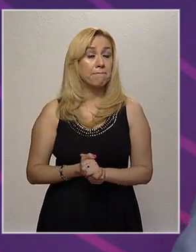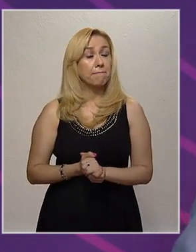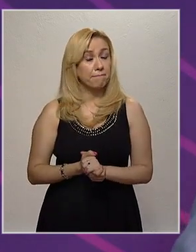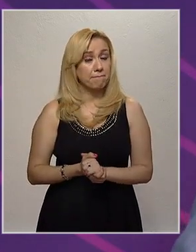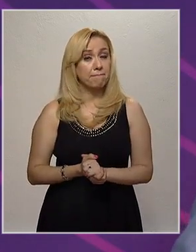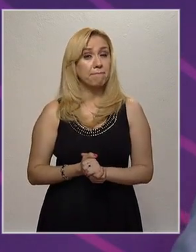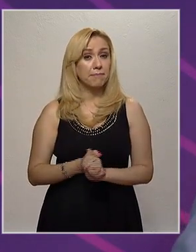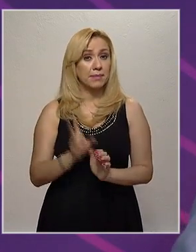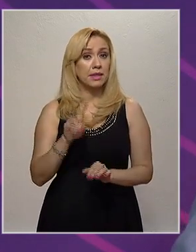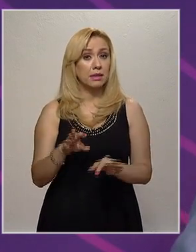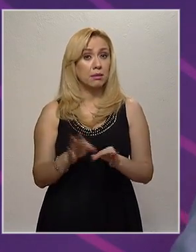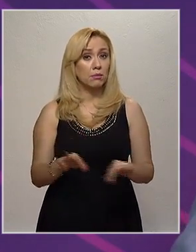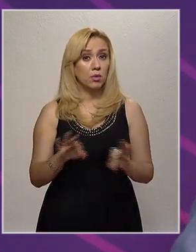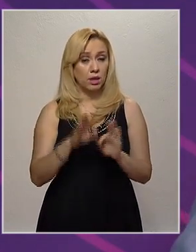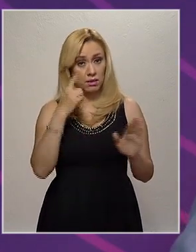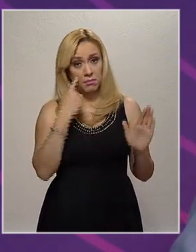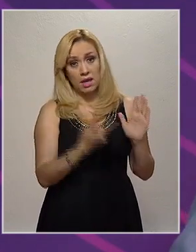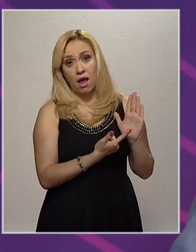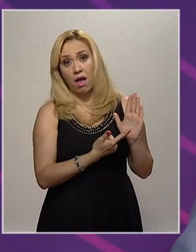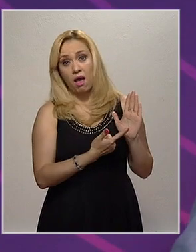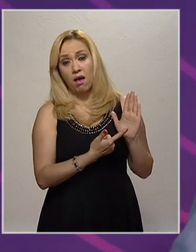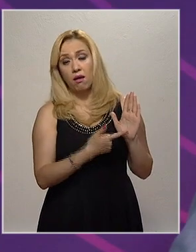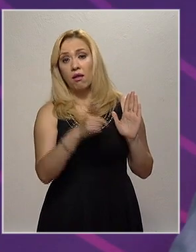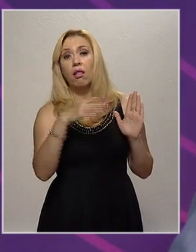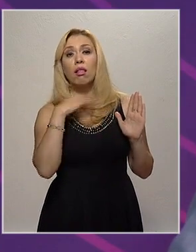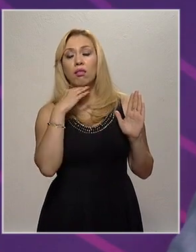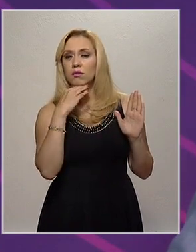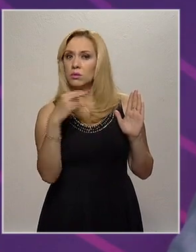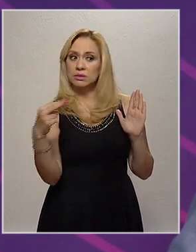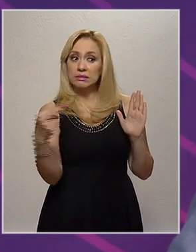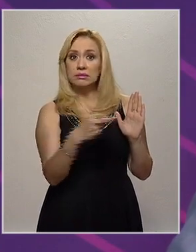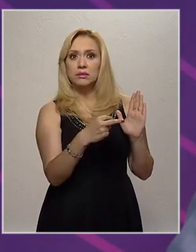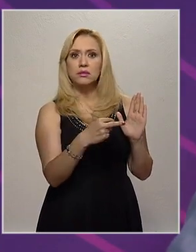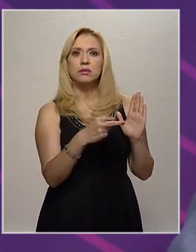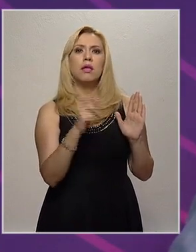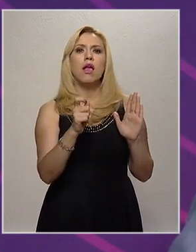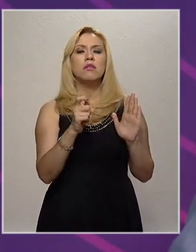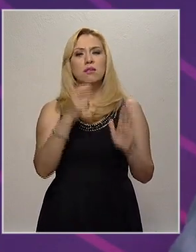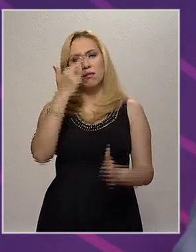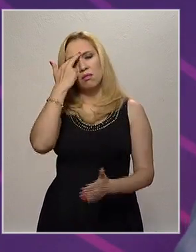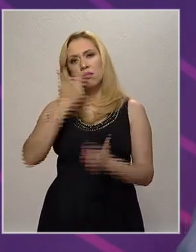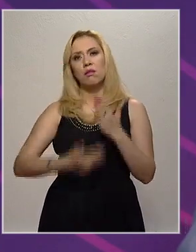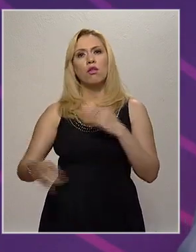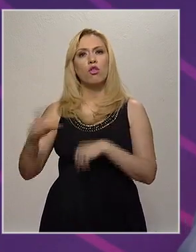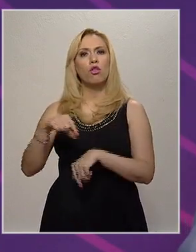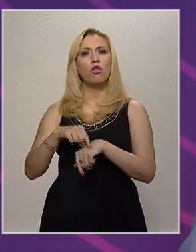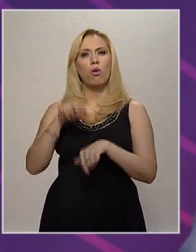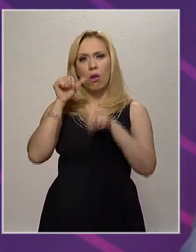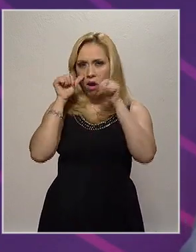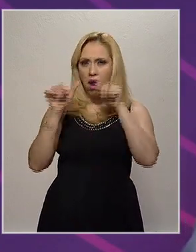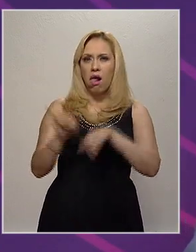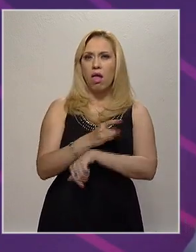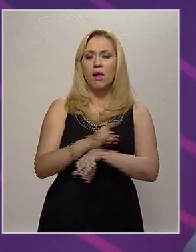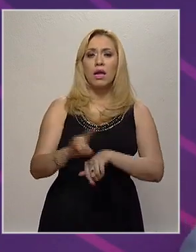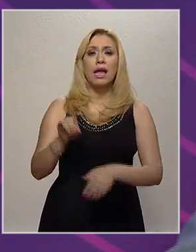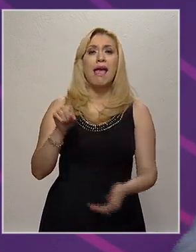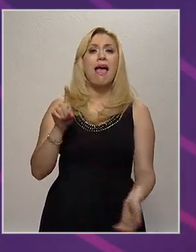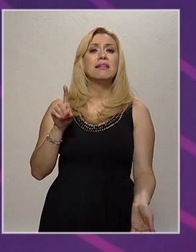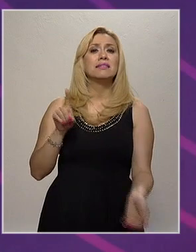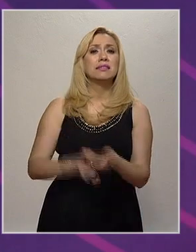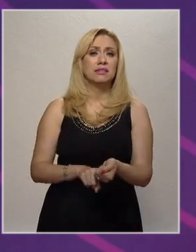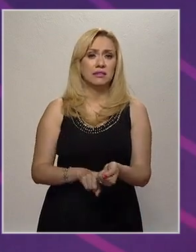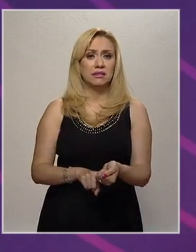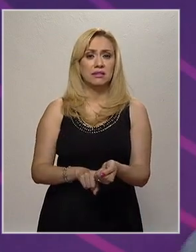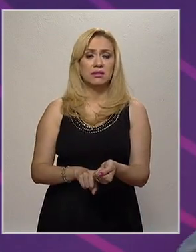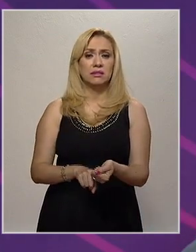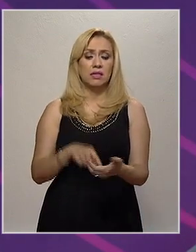hay una premisa muy importante que no debemos perder de vista, y es que la violencia obstétrica tiene una dimensión en